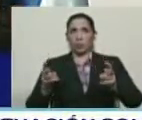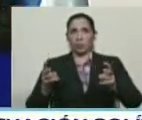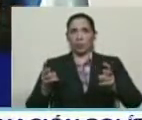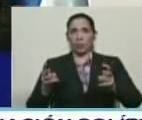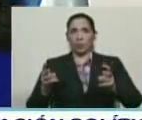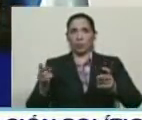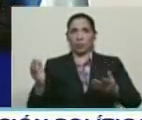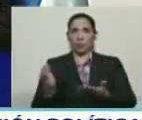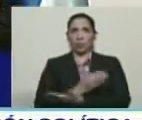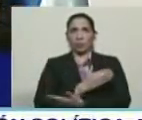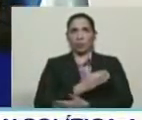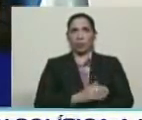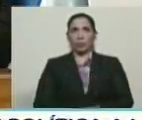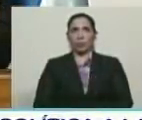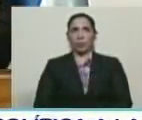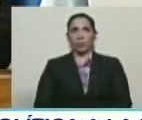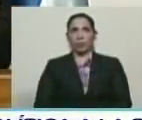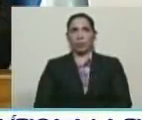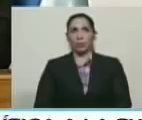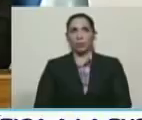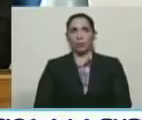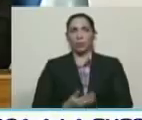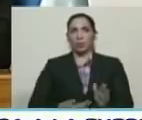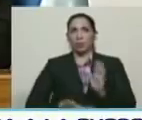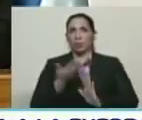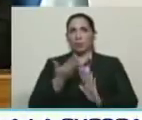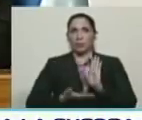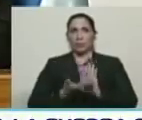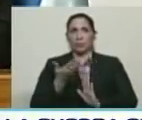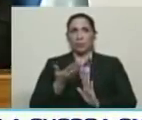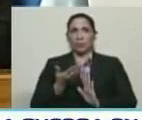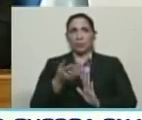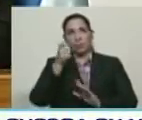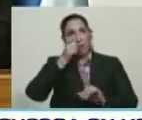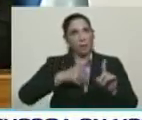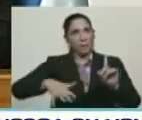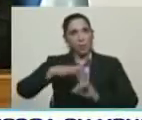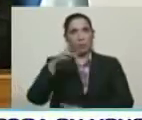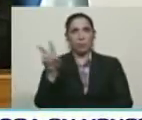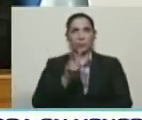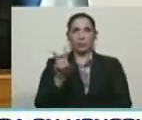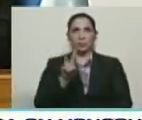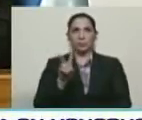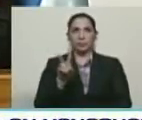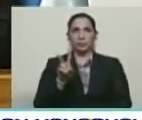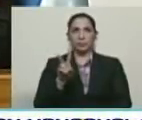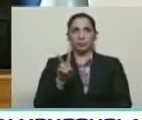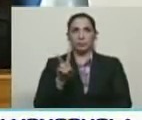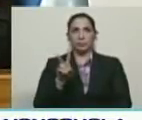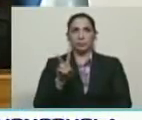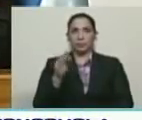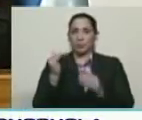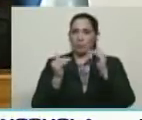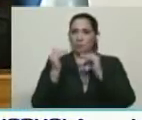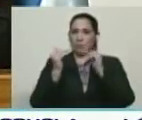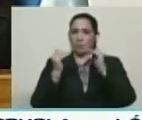previamente Procuraduría General de la República. Hemos querido al pueblo de Venezuela rendir un